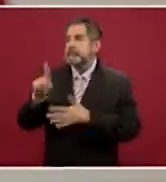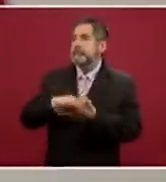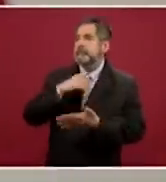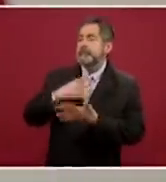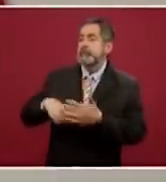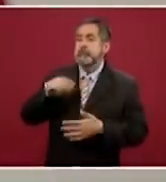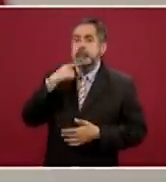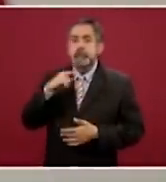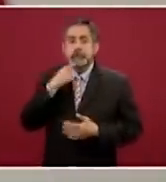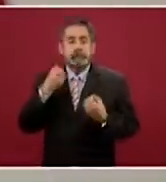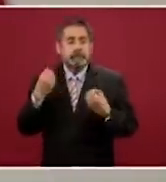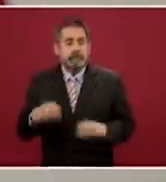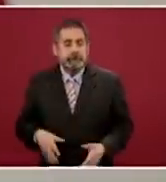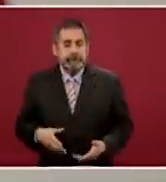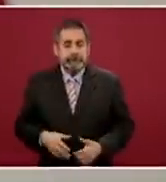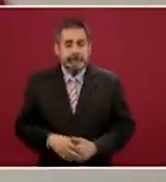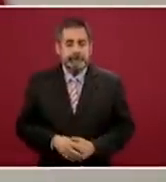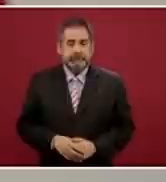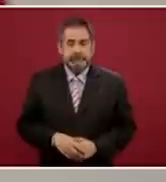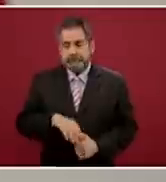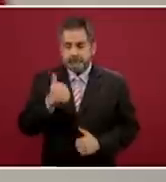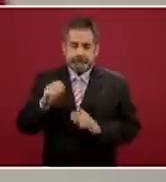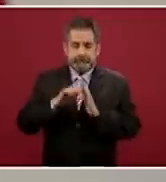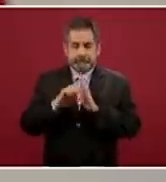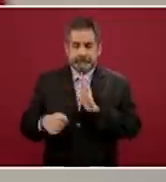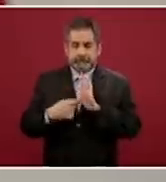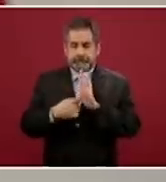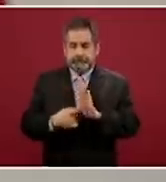en torno al evento. Pongo otro ejemplo,